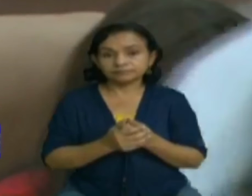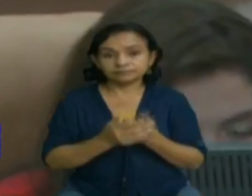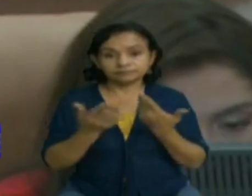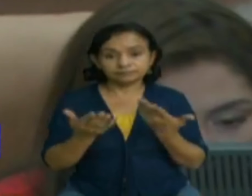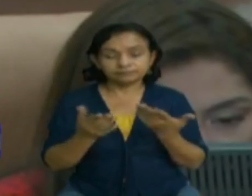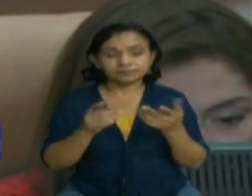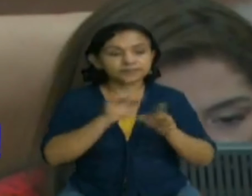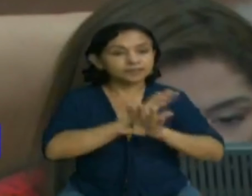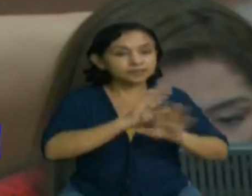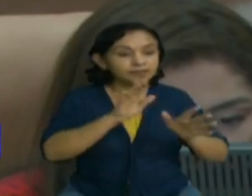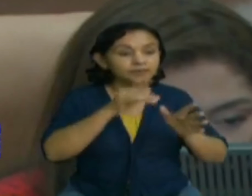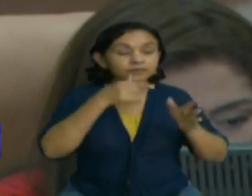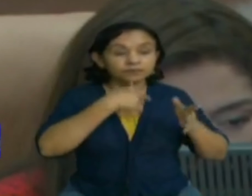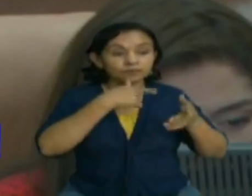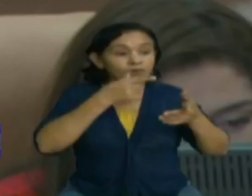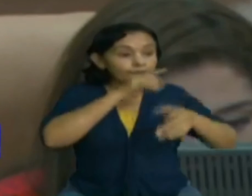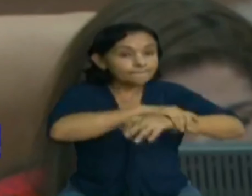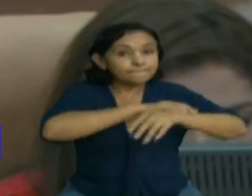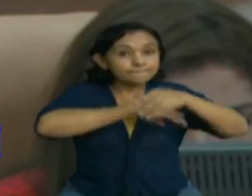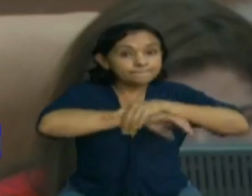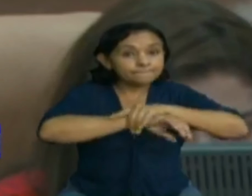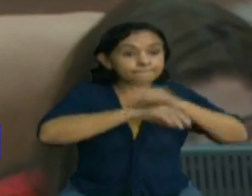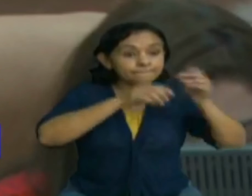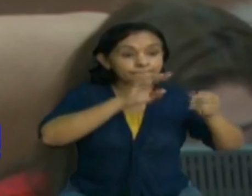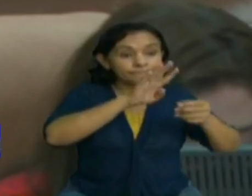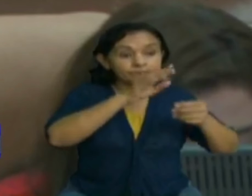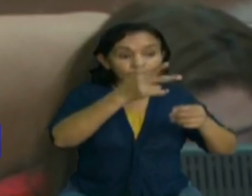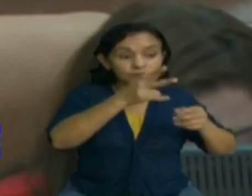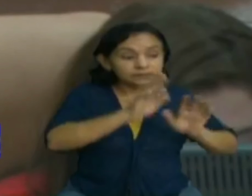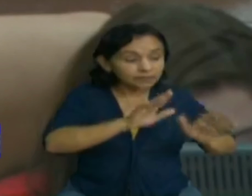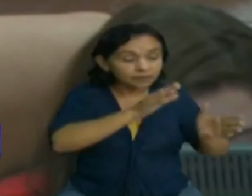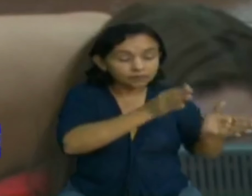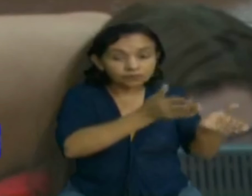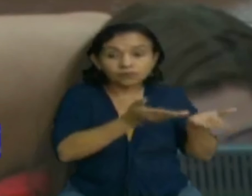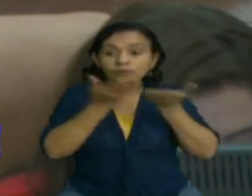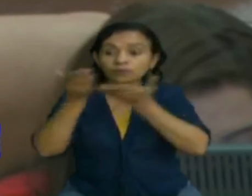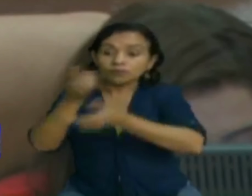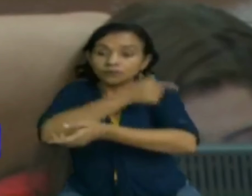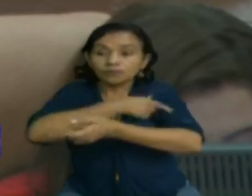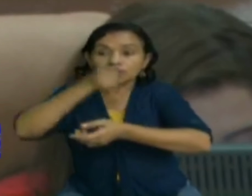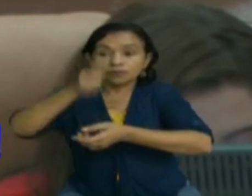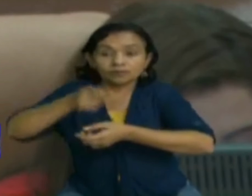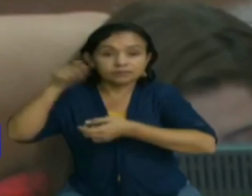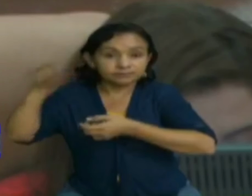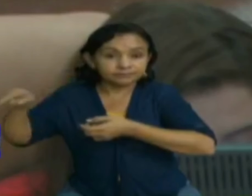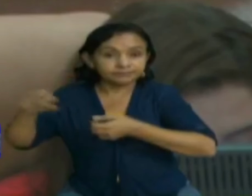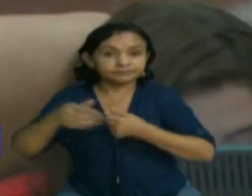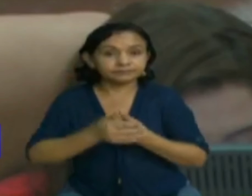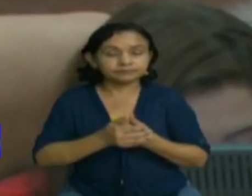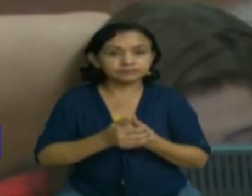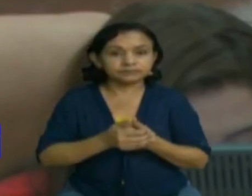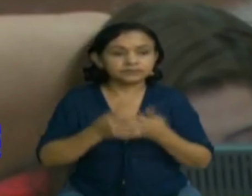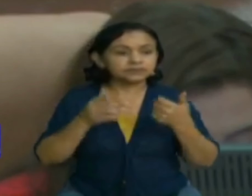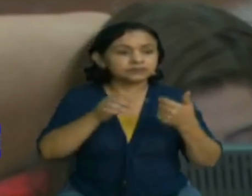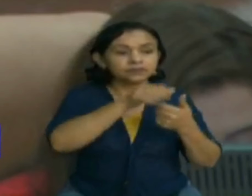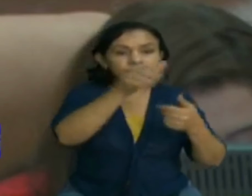orden del juez en el plazo mencionado y otra cosa es presentar la